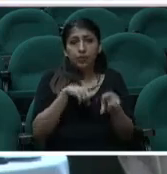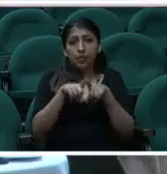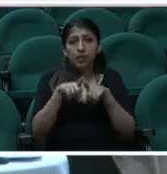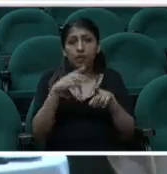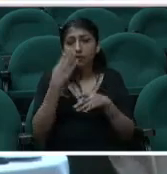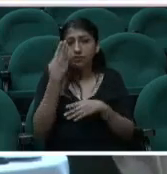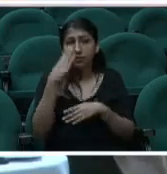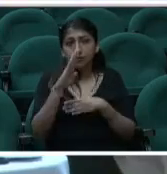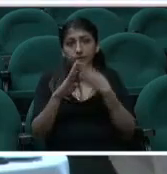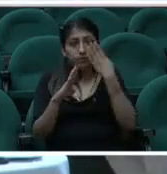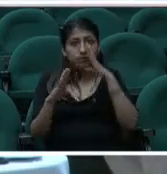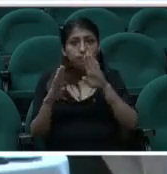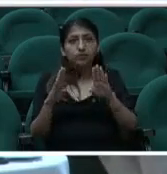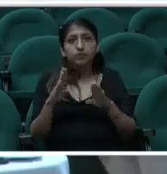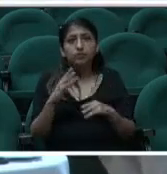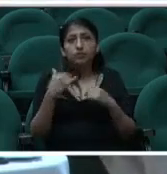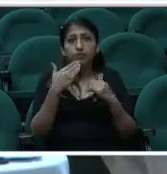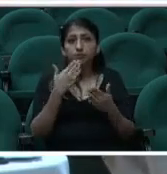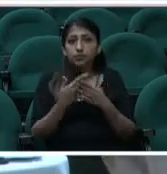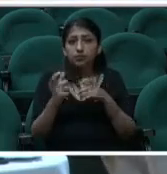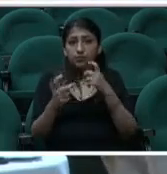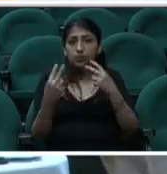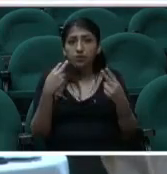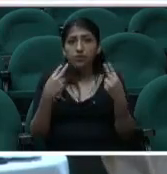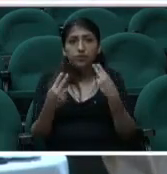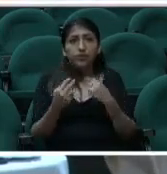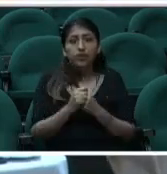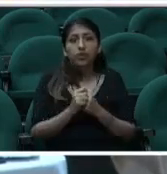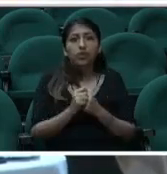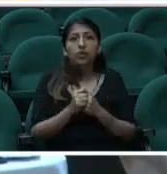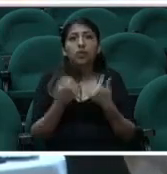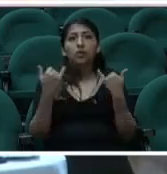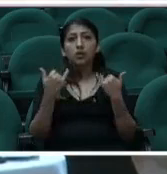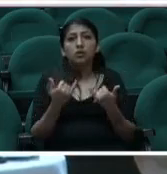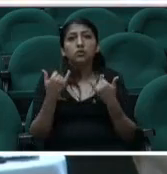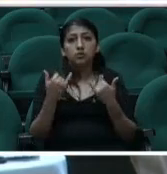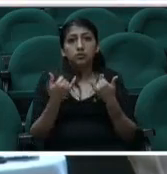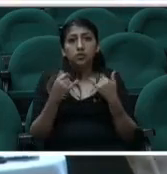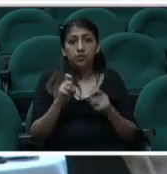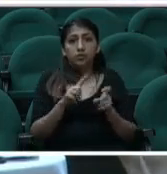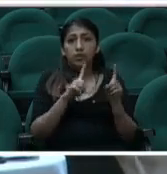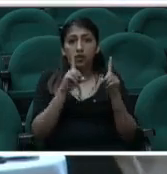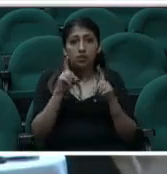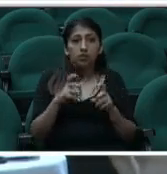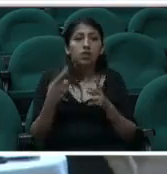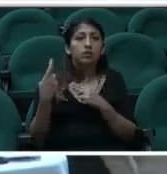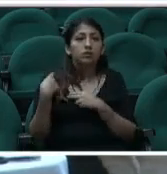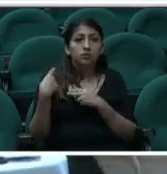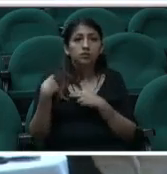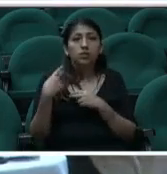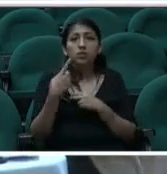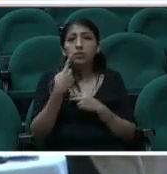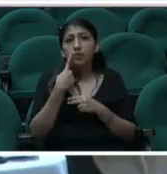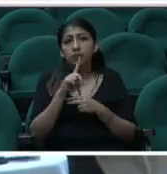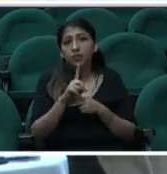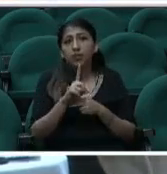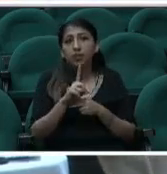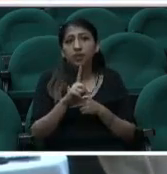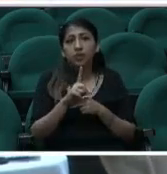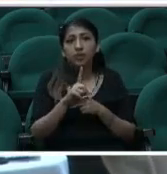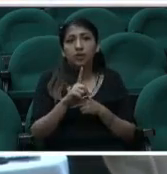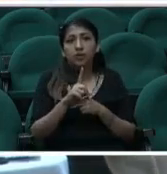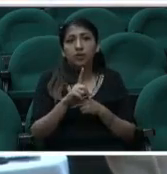frente a frente gracias a quienes nos siguen vamos a ir entonces con la pregunta respectiva para lo que será